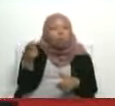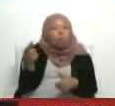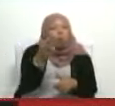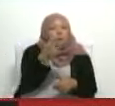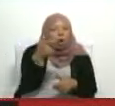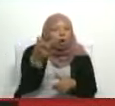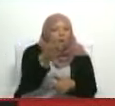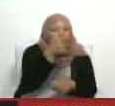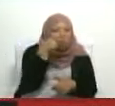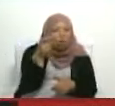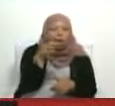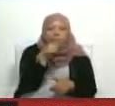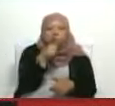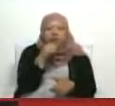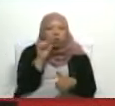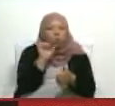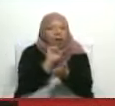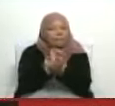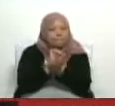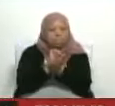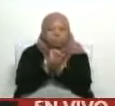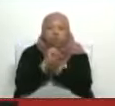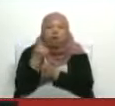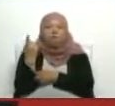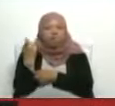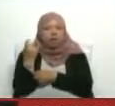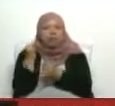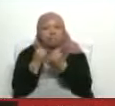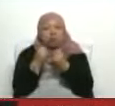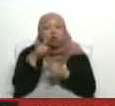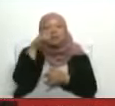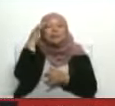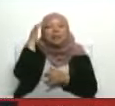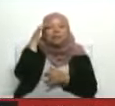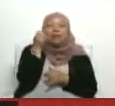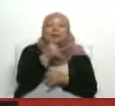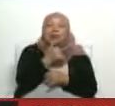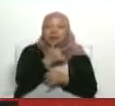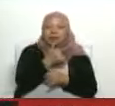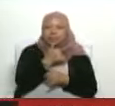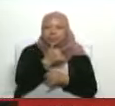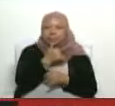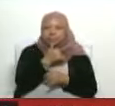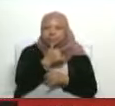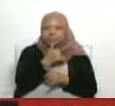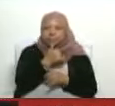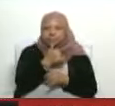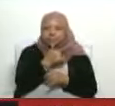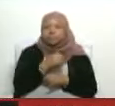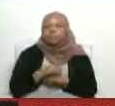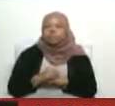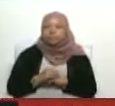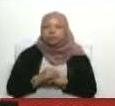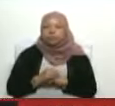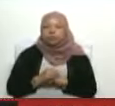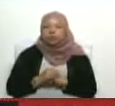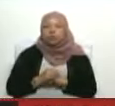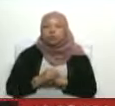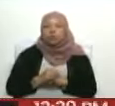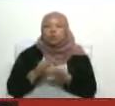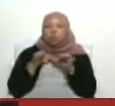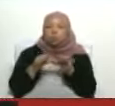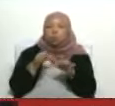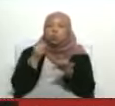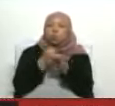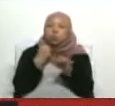plenamente identificadas. El segundo caso de esta conspiración continuada, que arranca